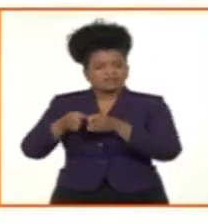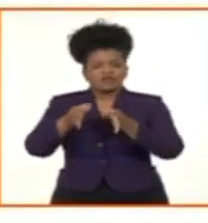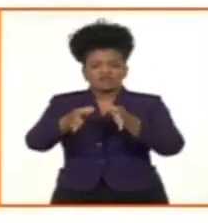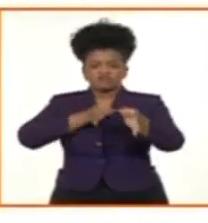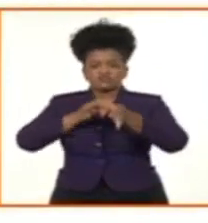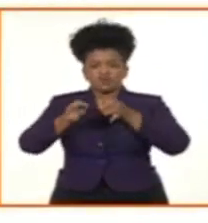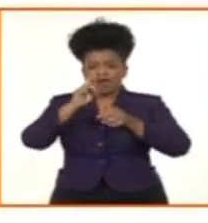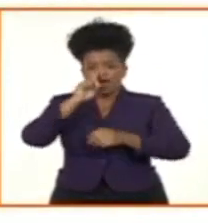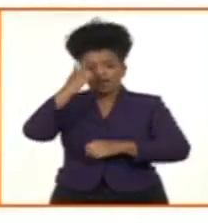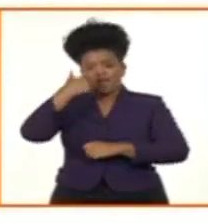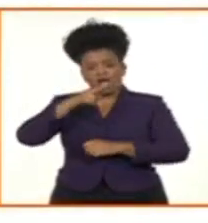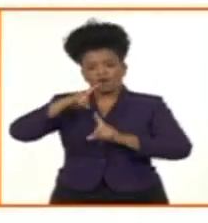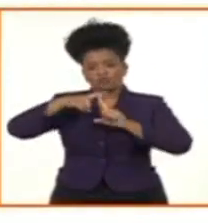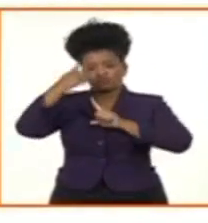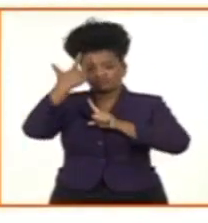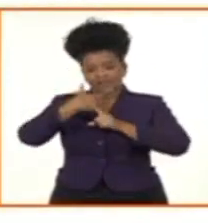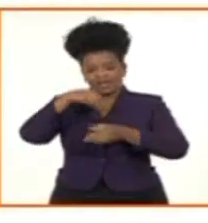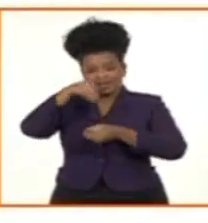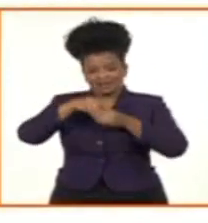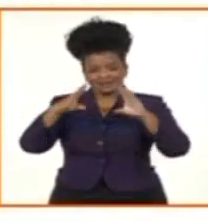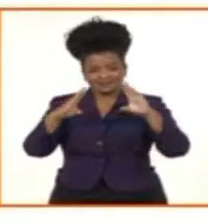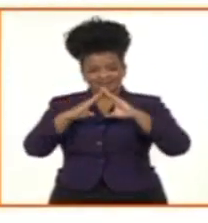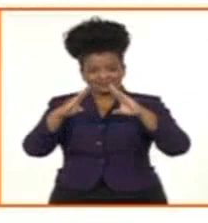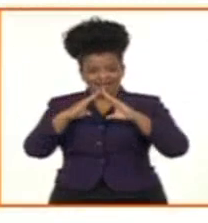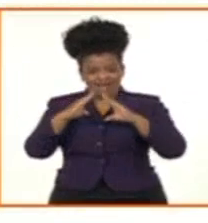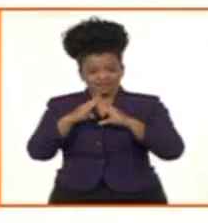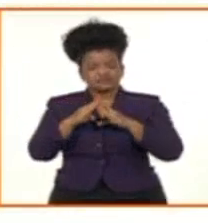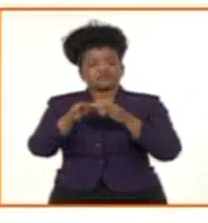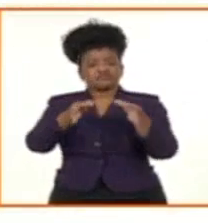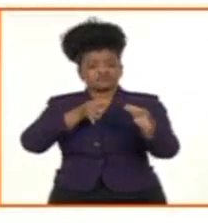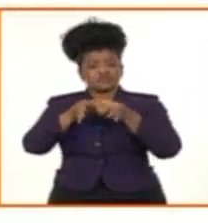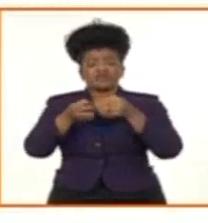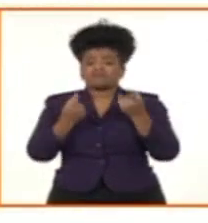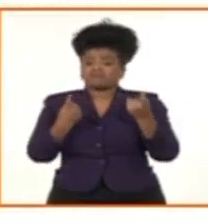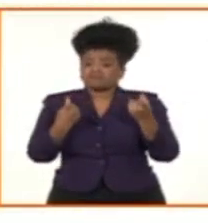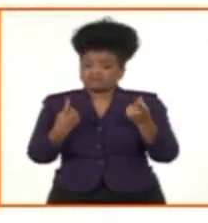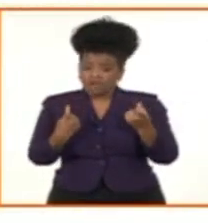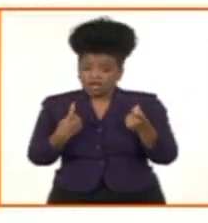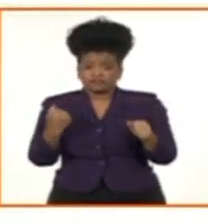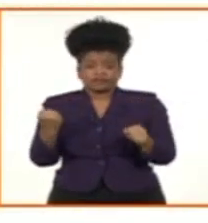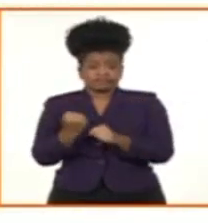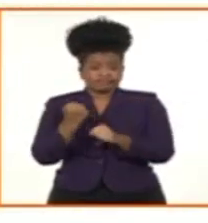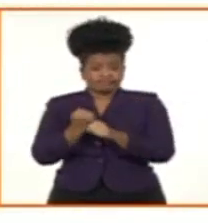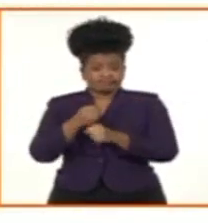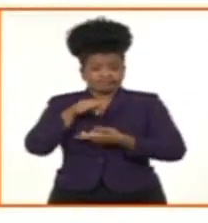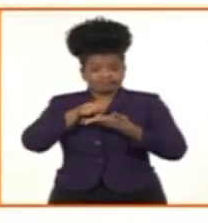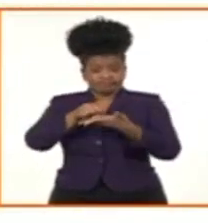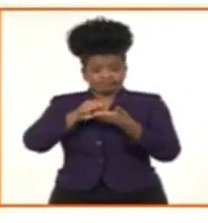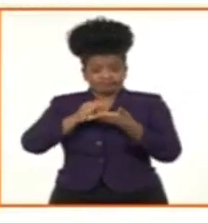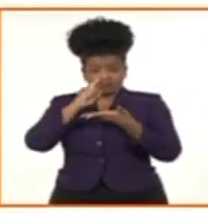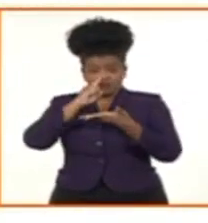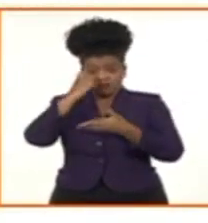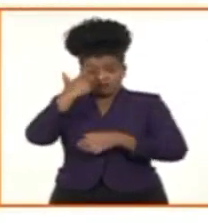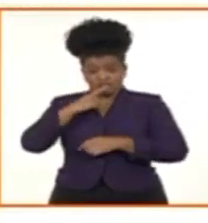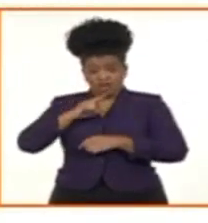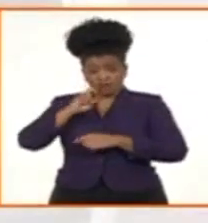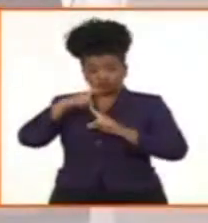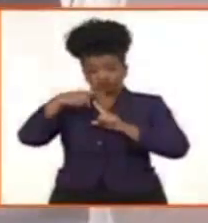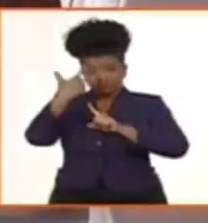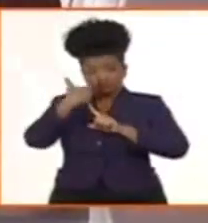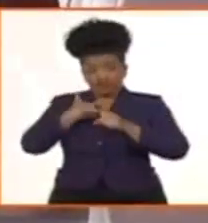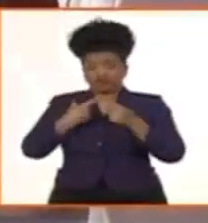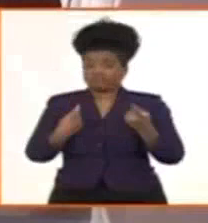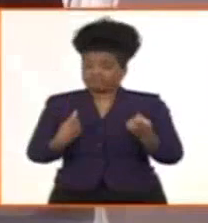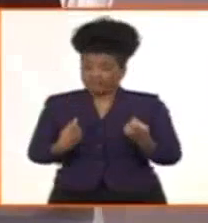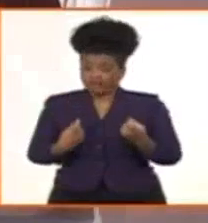de 251 hogares en Autogar. Nos falta mucho para trabajar en este servicio que tanto demanda la población. Este